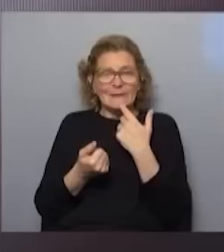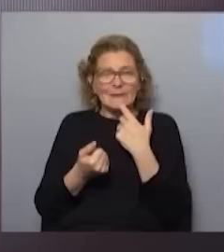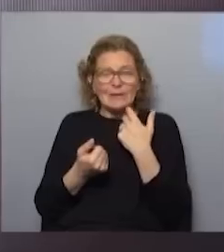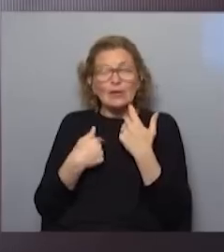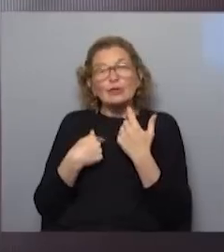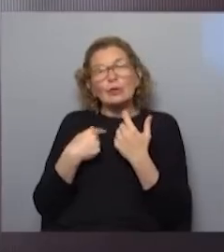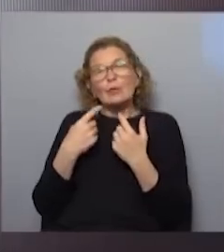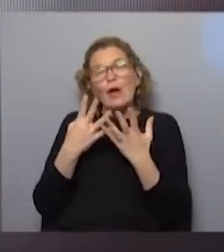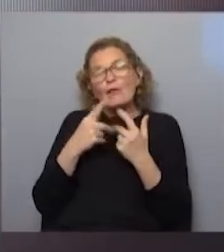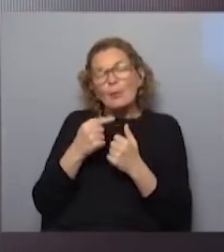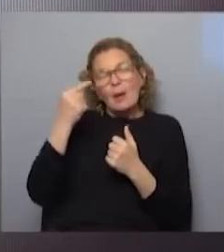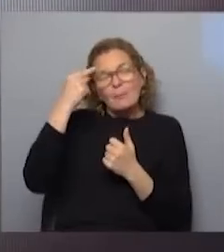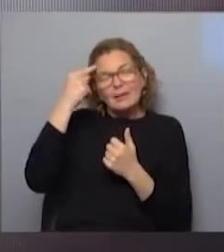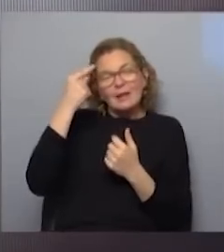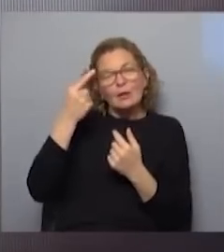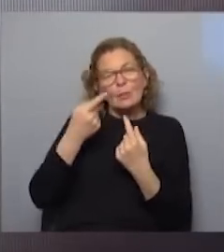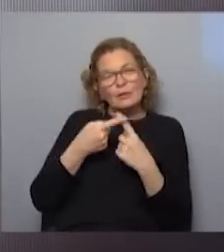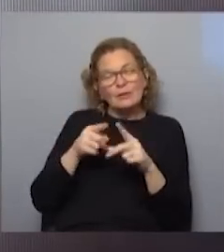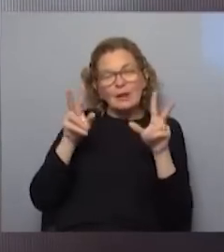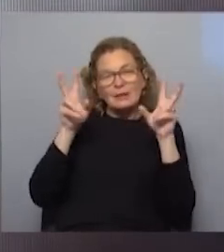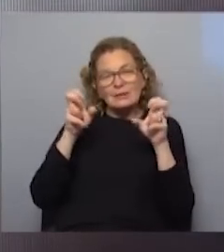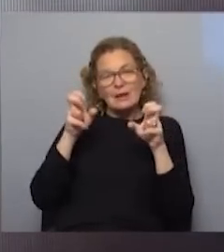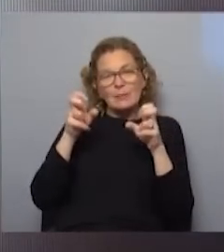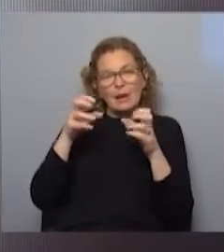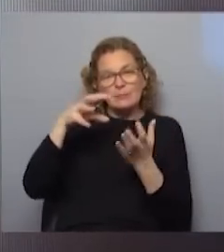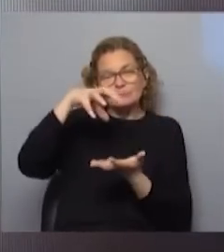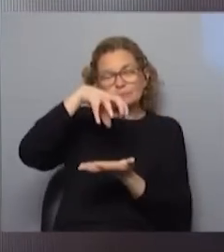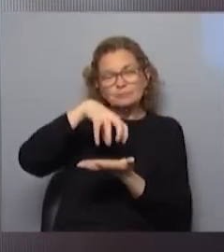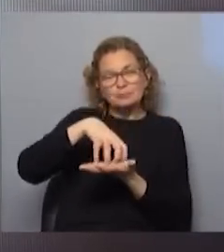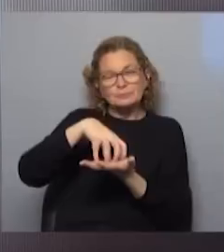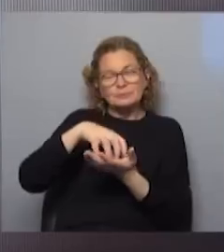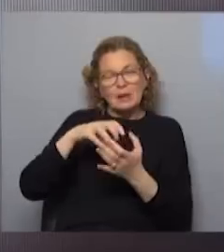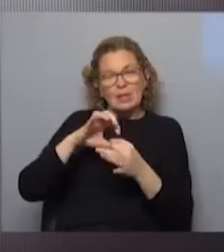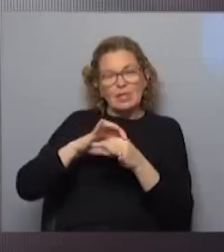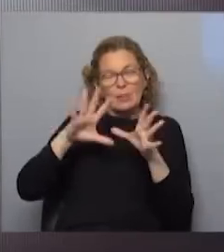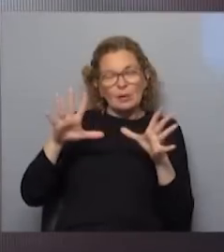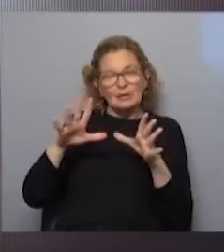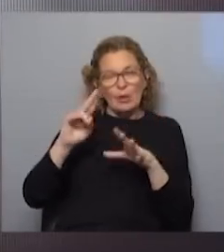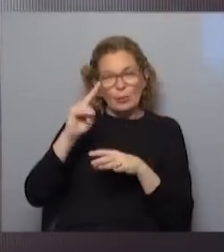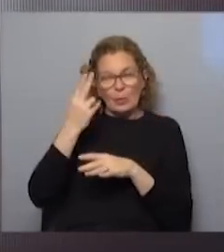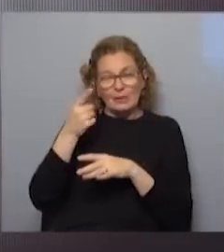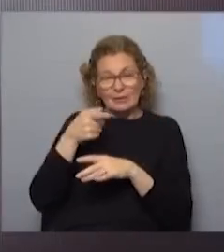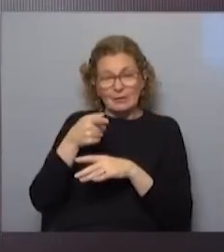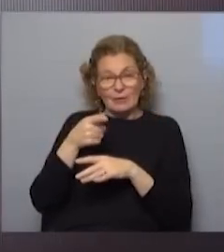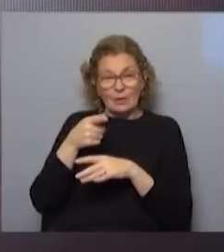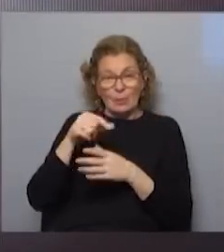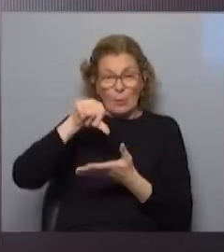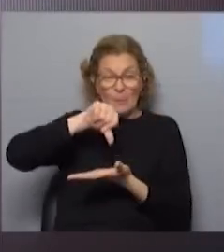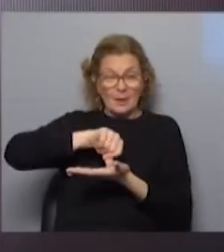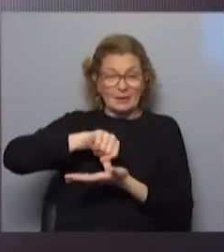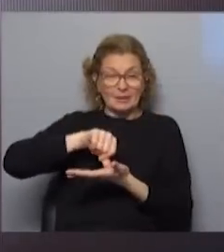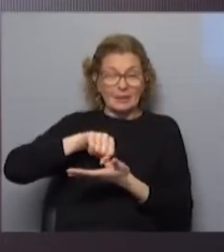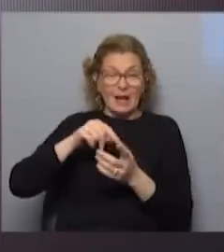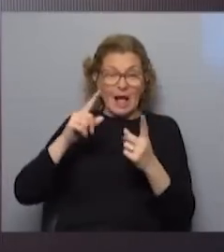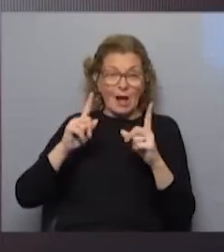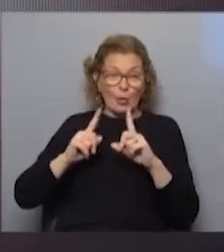matices este con respecto a ese tema de la excepcionalidad democrática este del Uruguay no en tanto si bien Éramos un país que teníamos